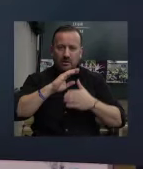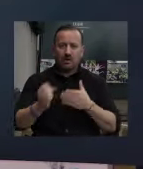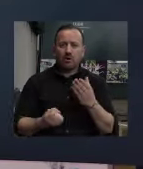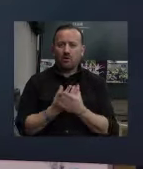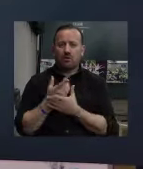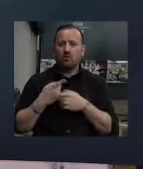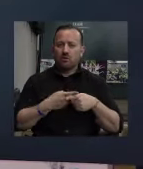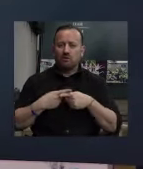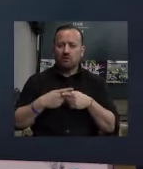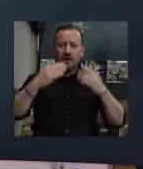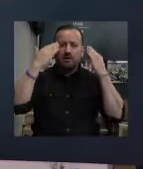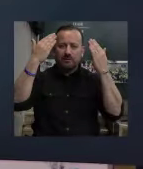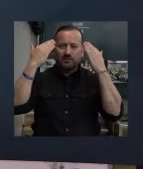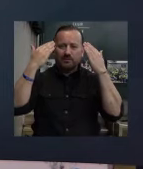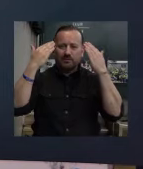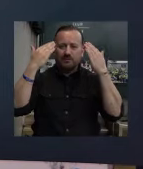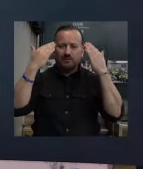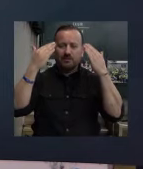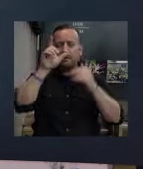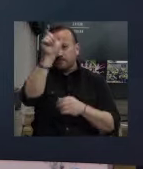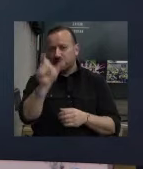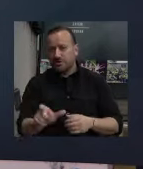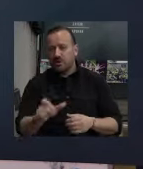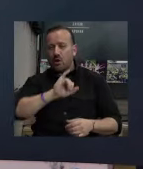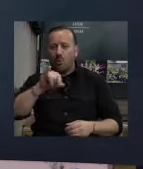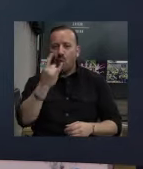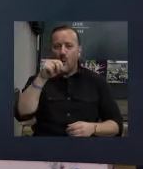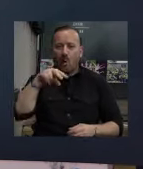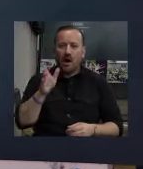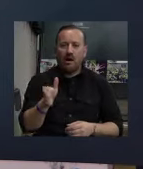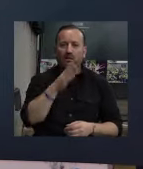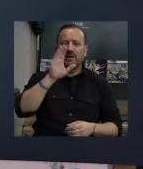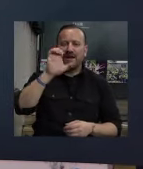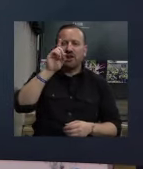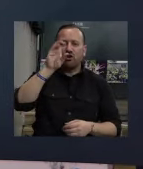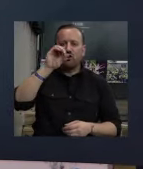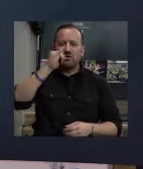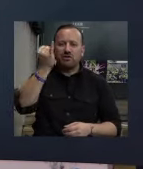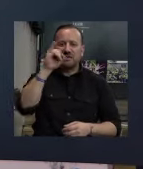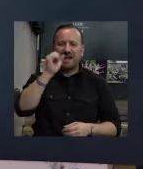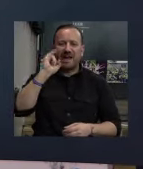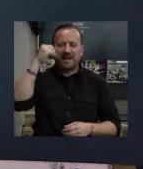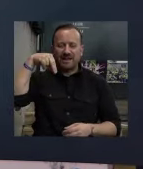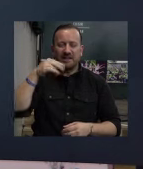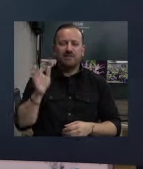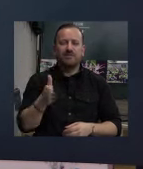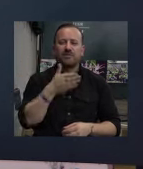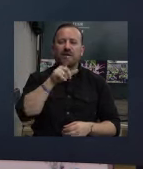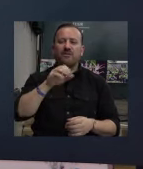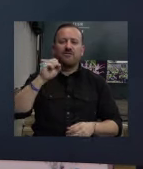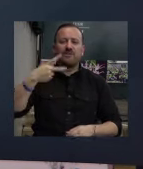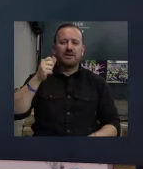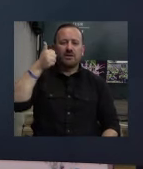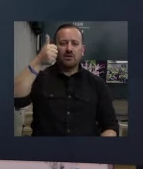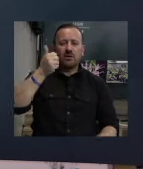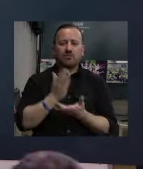social saludamos al señor Juan Carlos erdos acedo quien es vicerrector académico